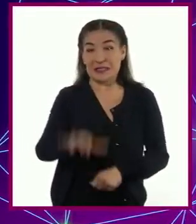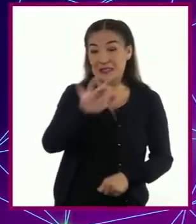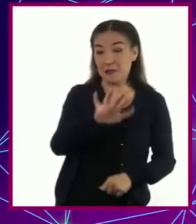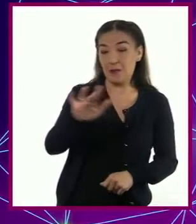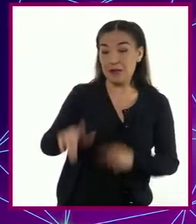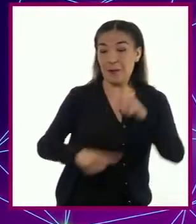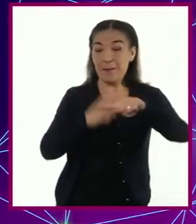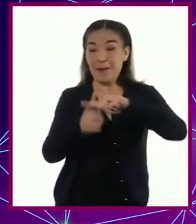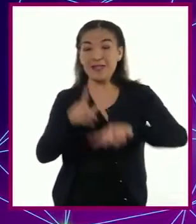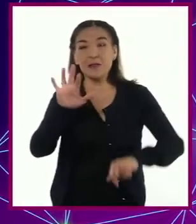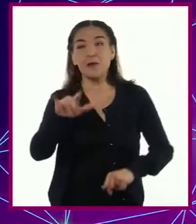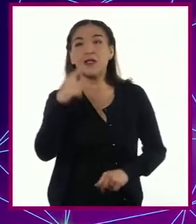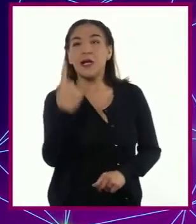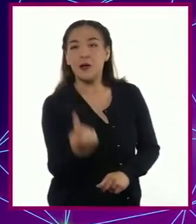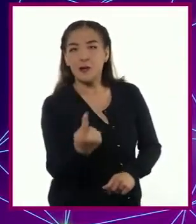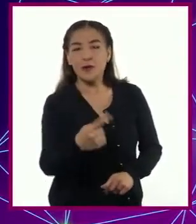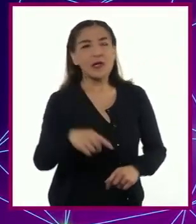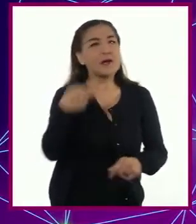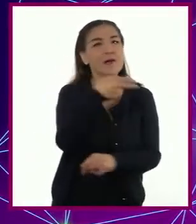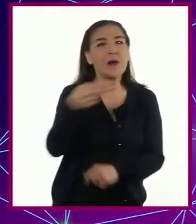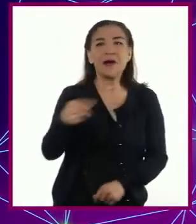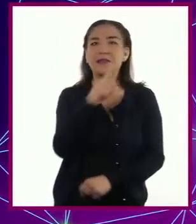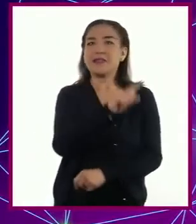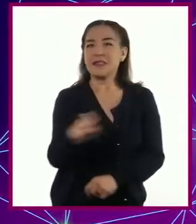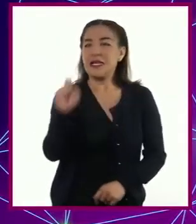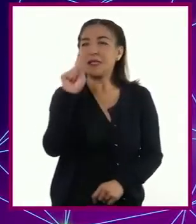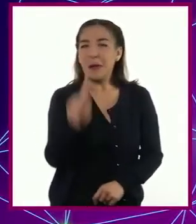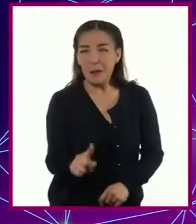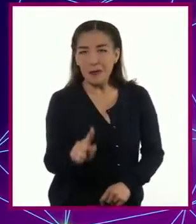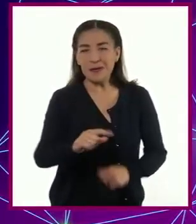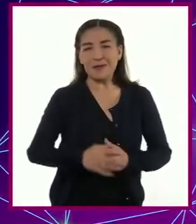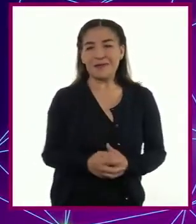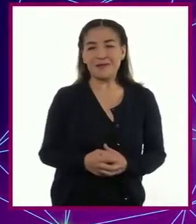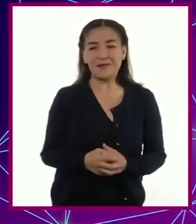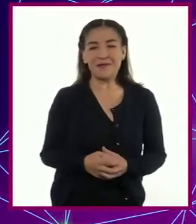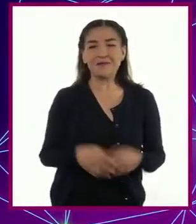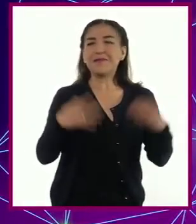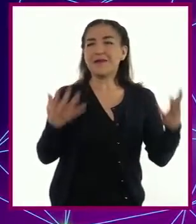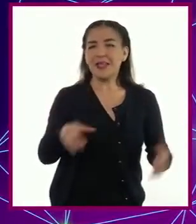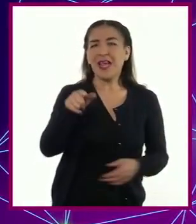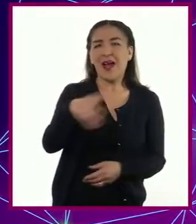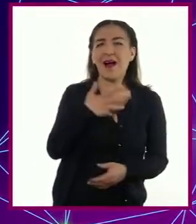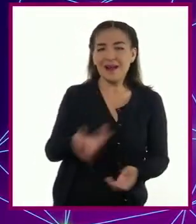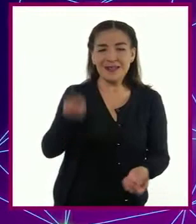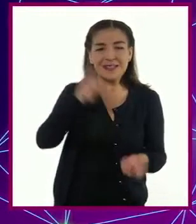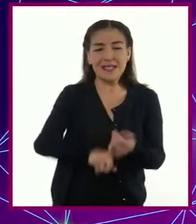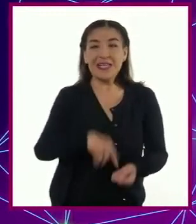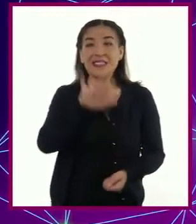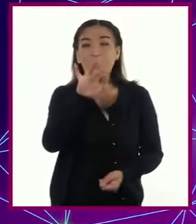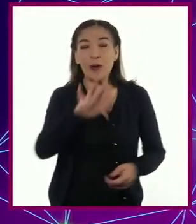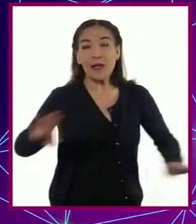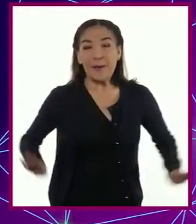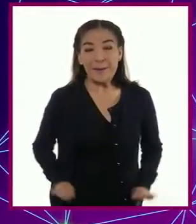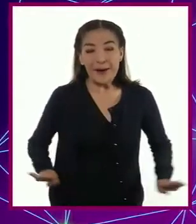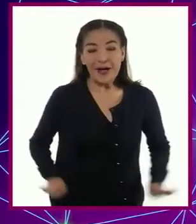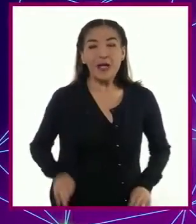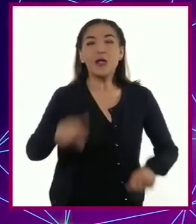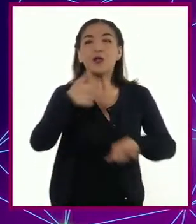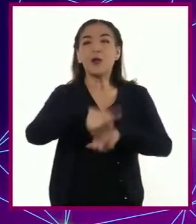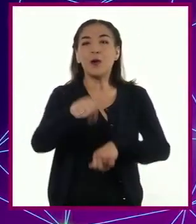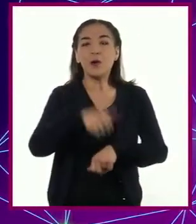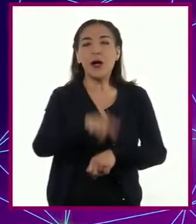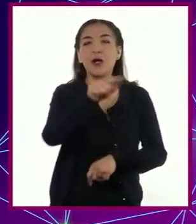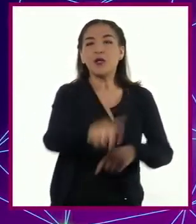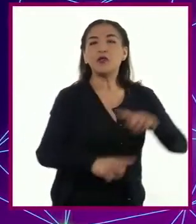más 51 igual a 101. Había 50 parejas de números que